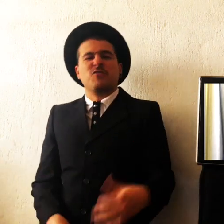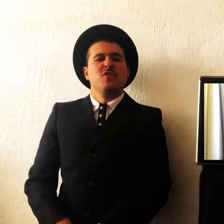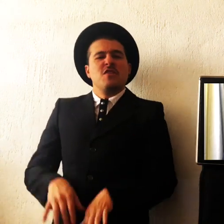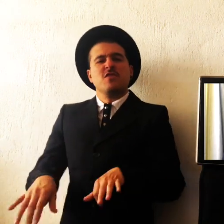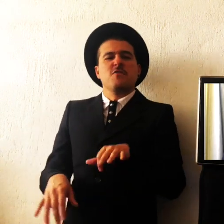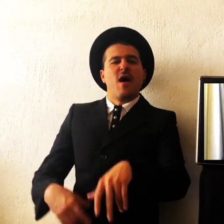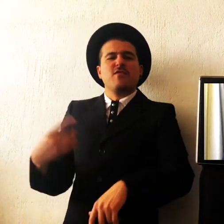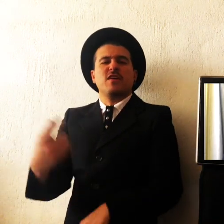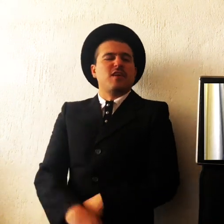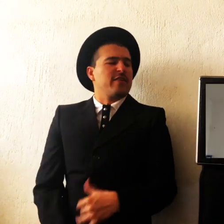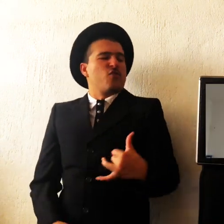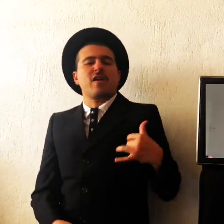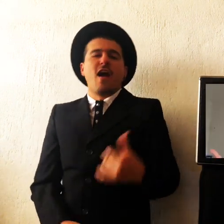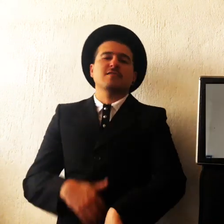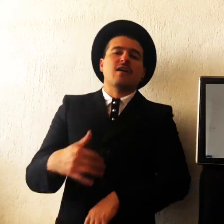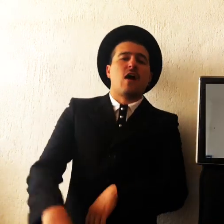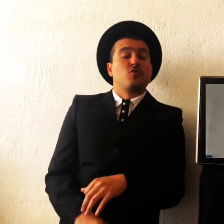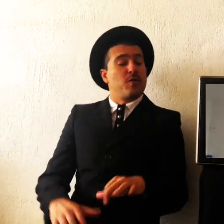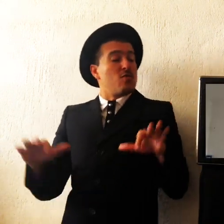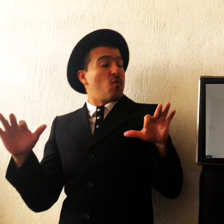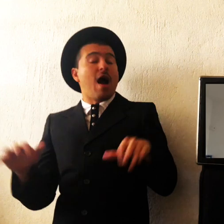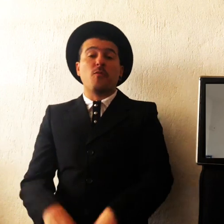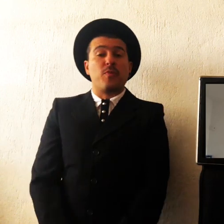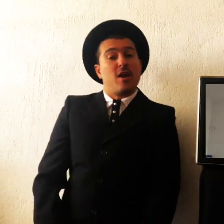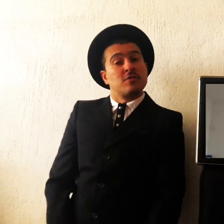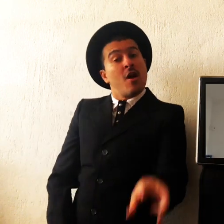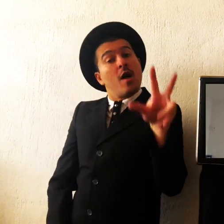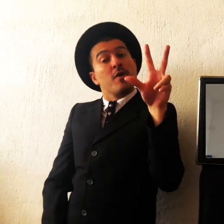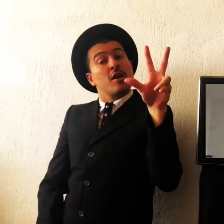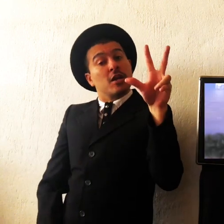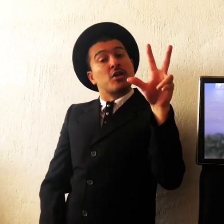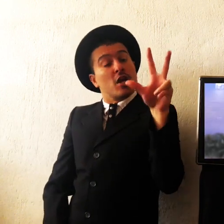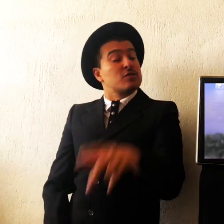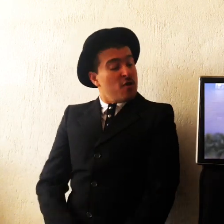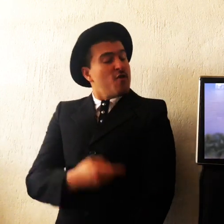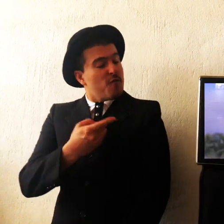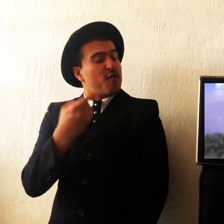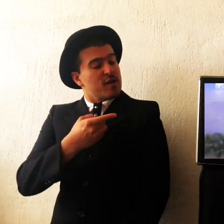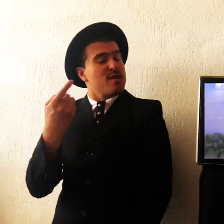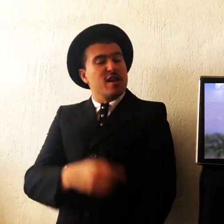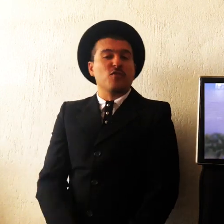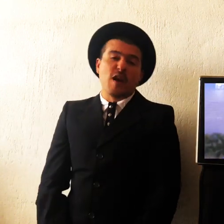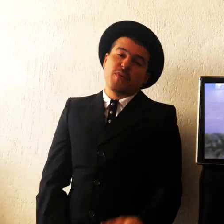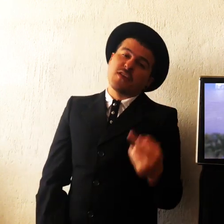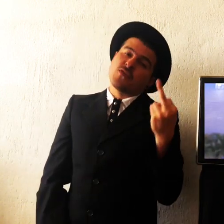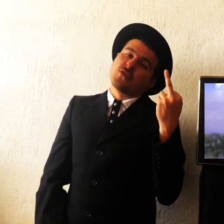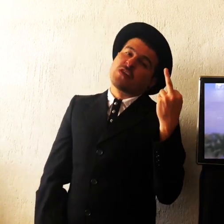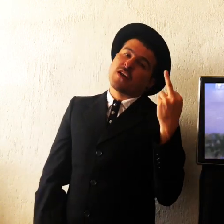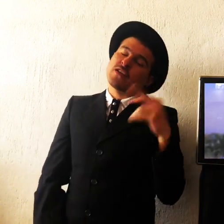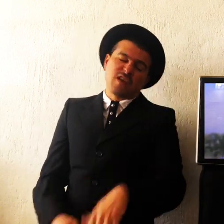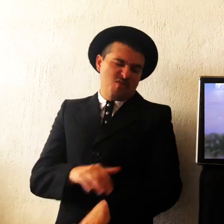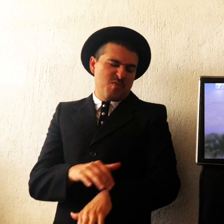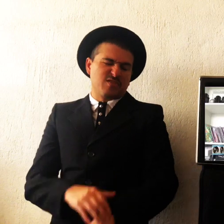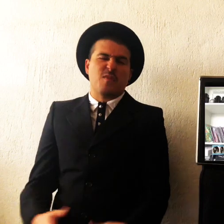eres un mouse Niño marioneta de correa es la house Pero wow, ves, ahí viene la ches Un foquimilico de apellido